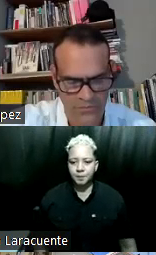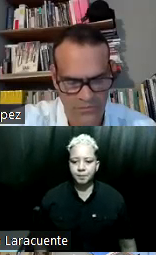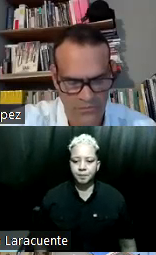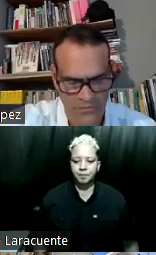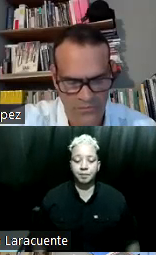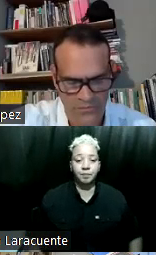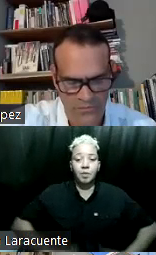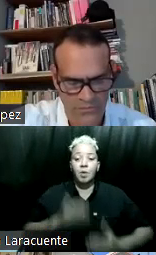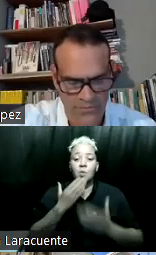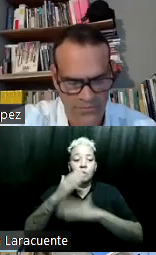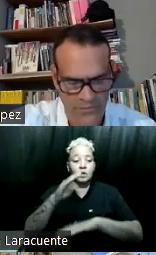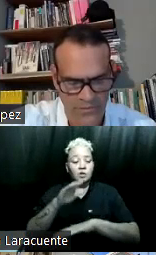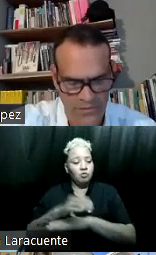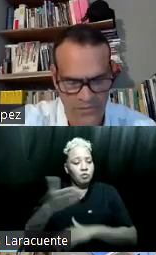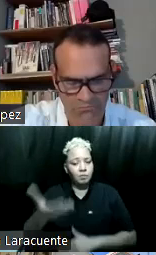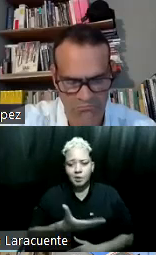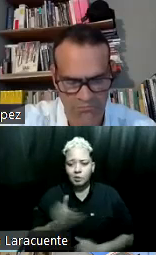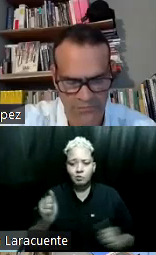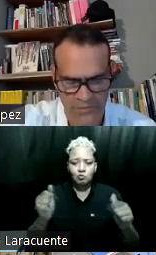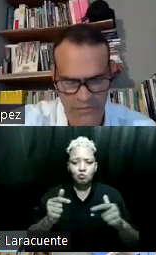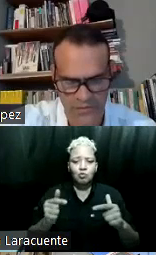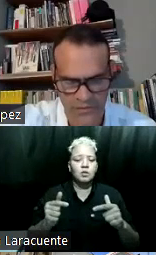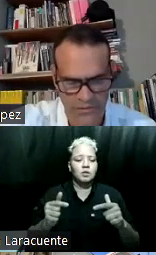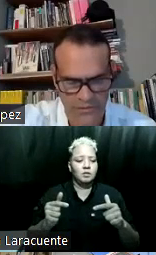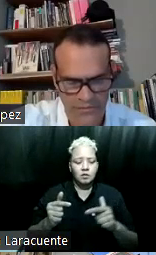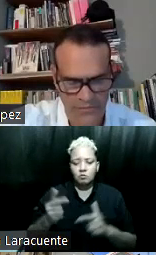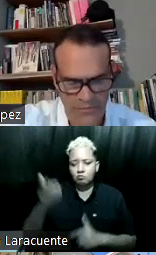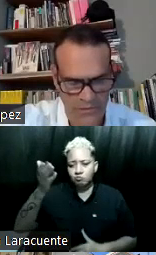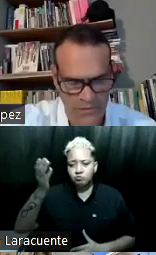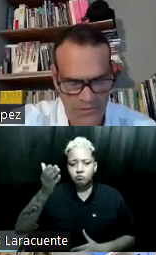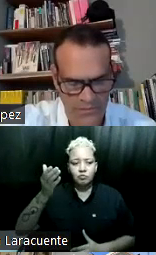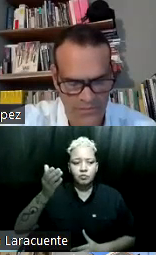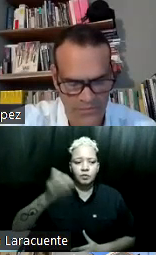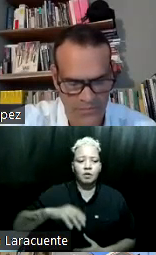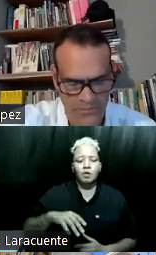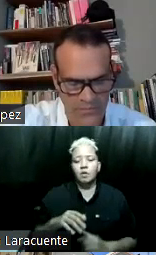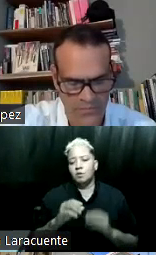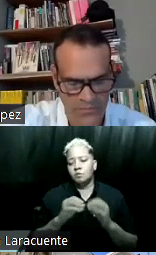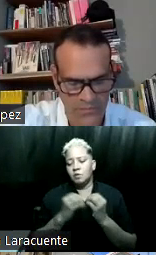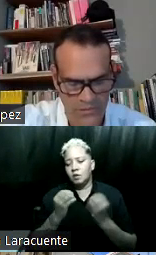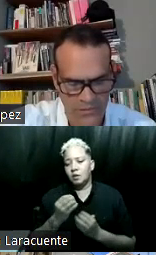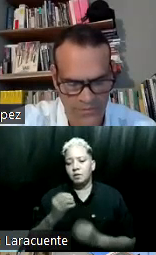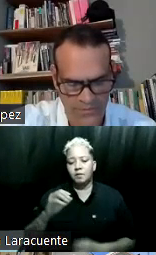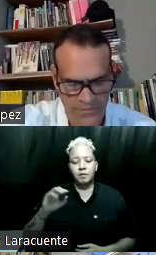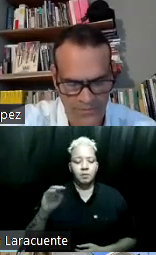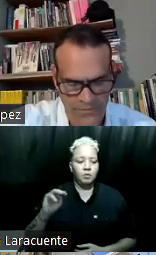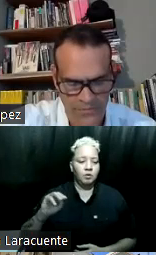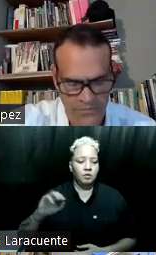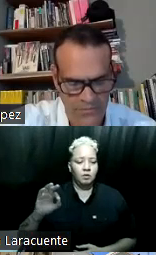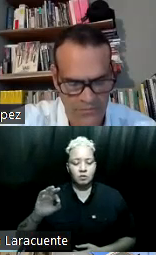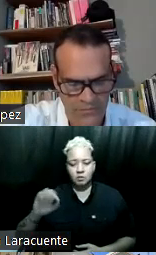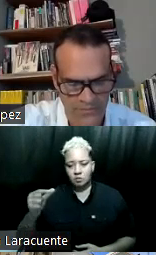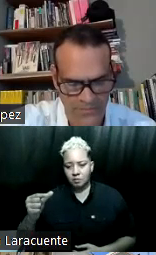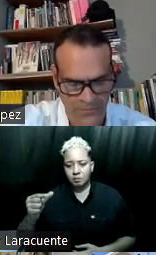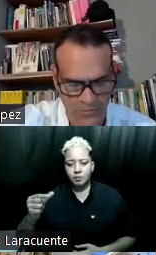Muy buenas noches y bienvenidos todos a nuestro ciclo de charlas de la Fundación Felisa Rincón de Gautier y de la Asociación de Historia del Viejo San